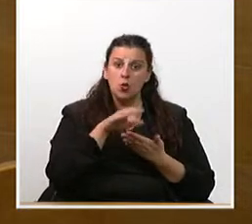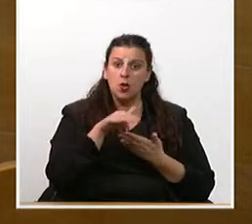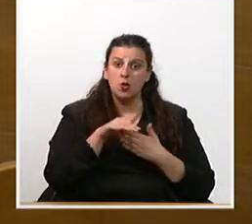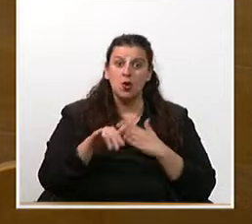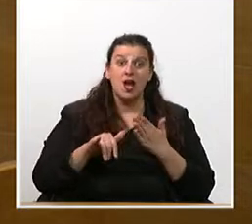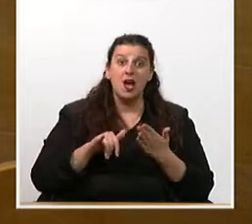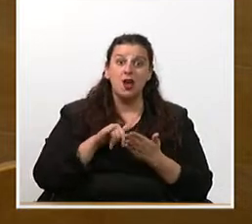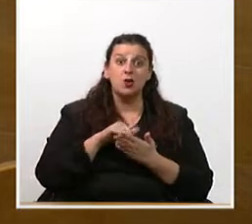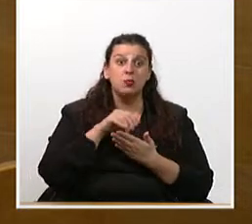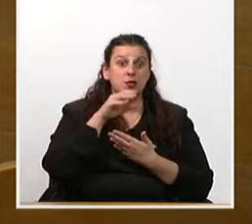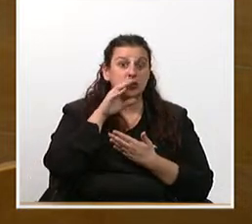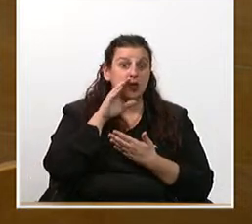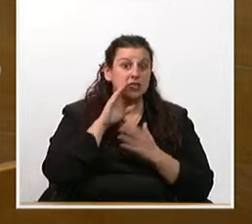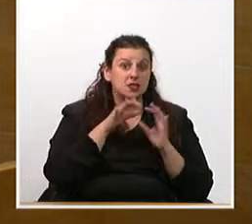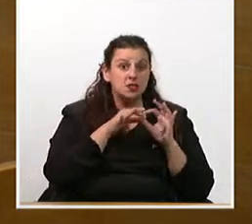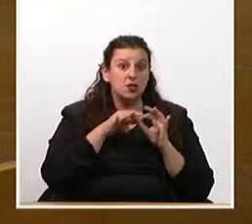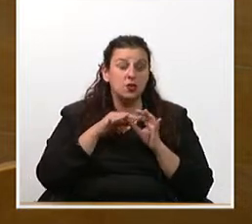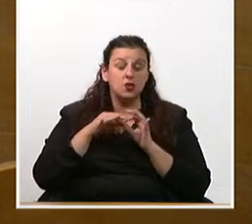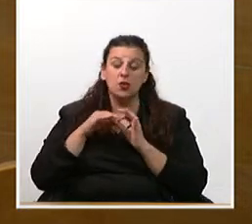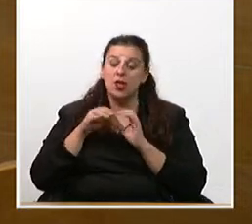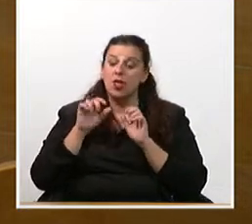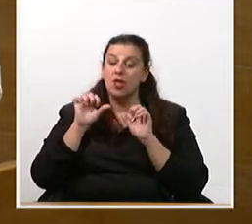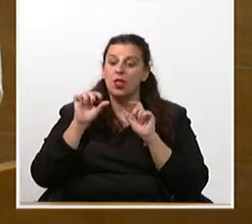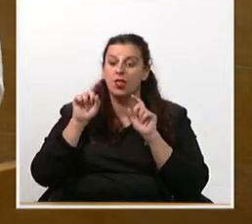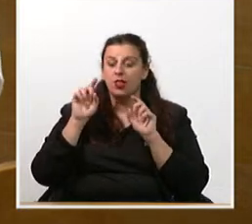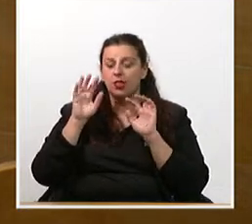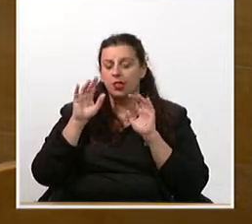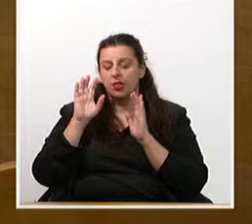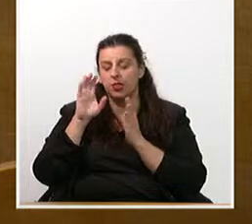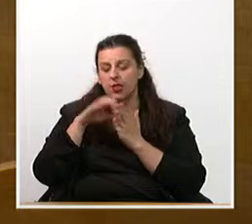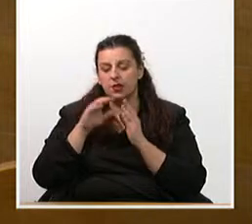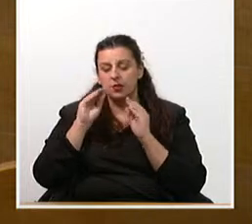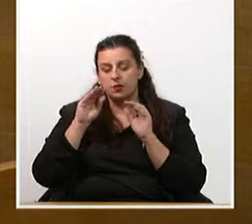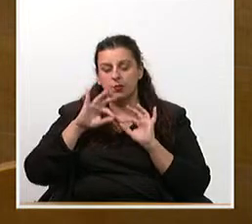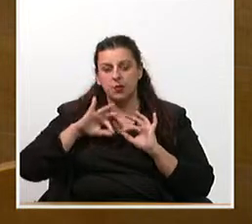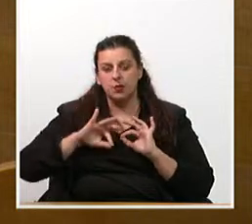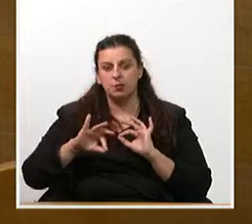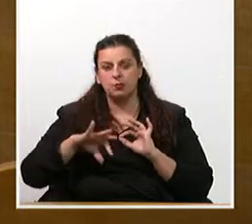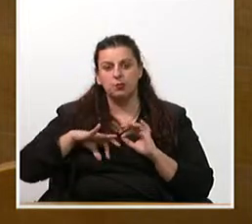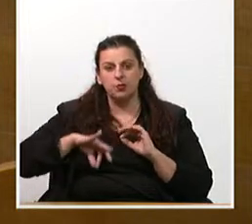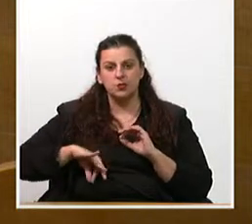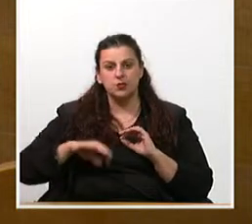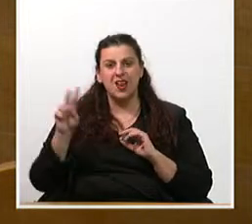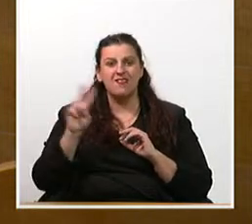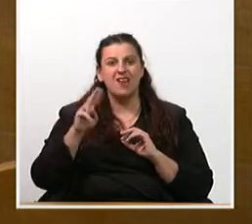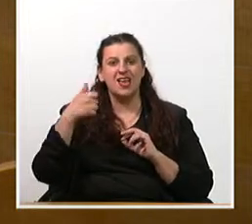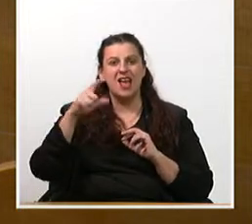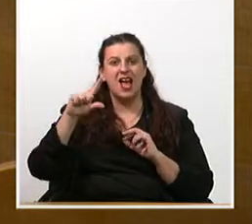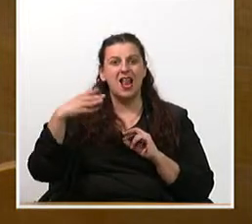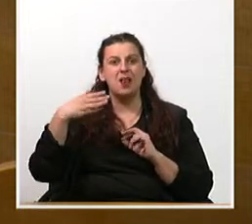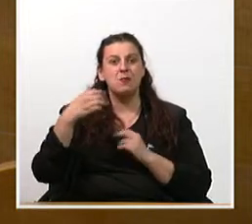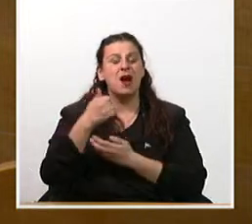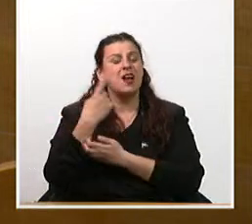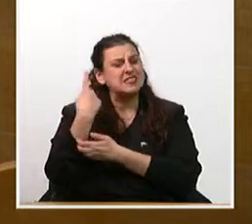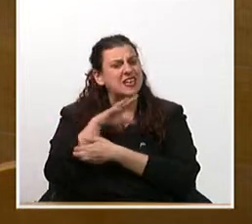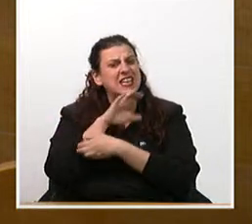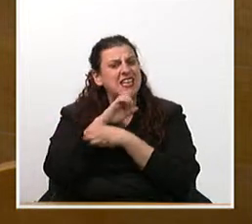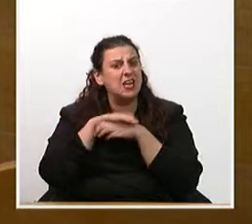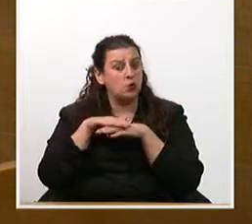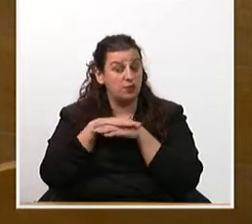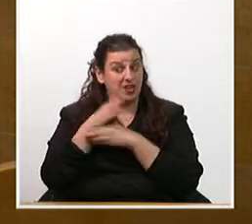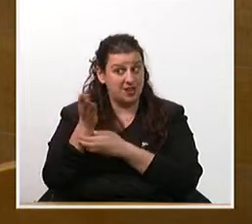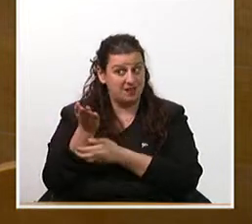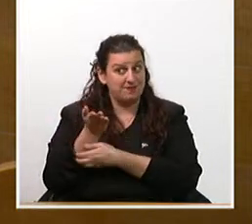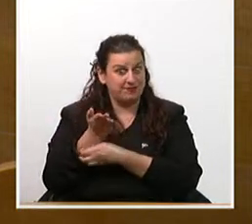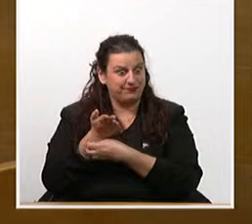está vincul a un centro de formación profesional que la baidal sab gober la baidal no sab ahí